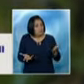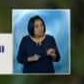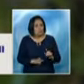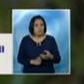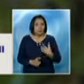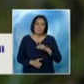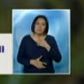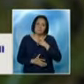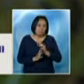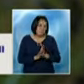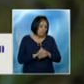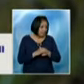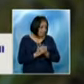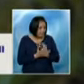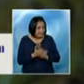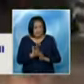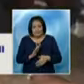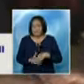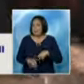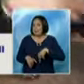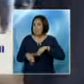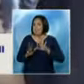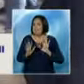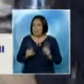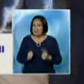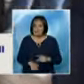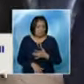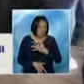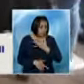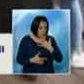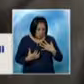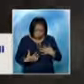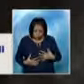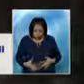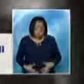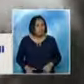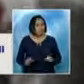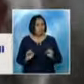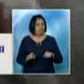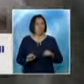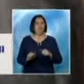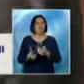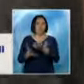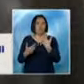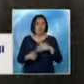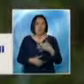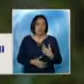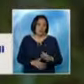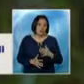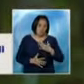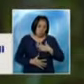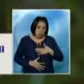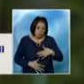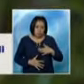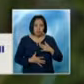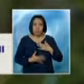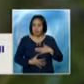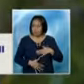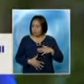Ya me está gustando más de lo normal. Todos mis sentidos van pidiendo más. Esto hay que tomarlo sin ningún